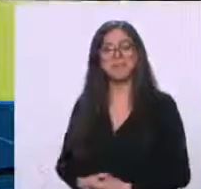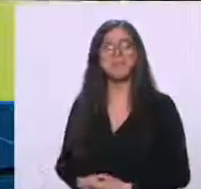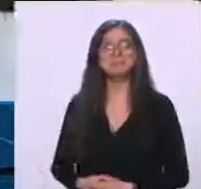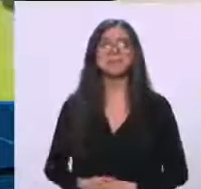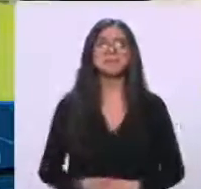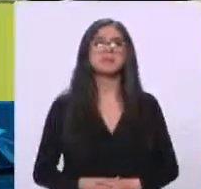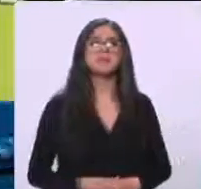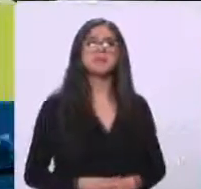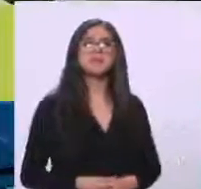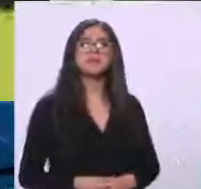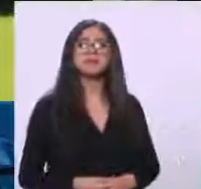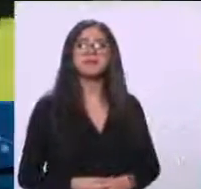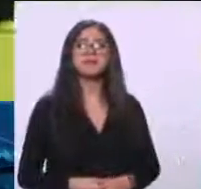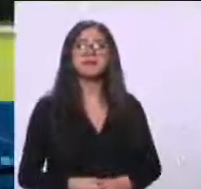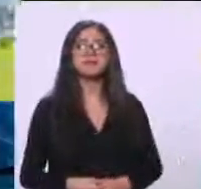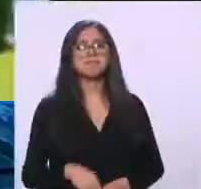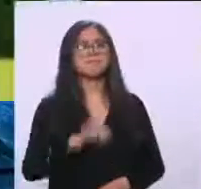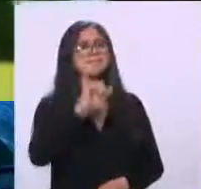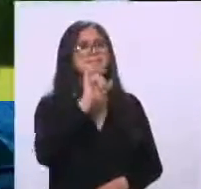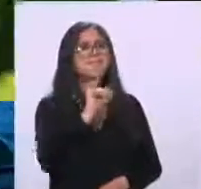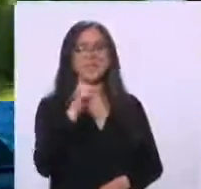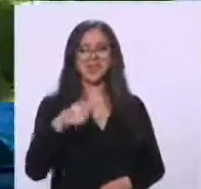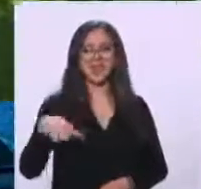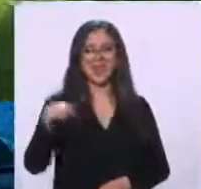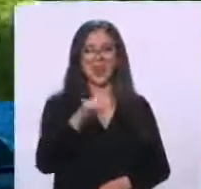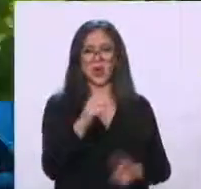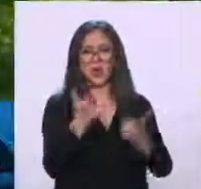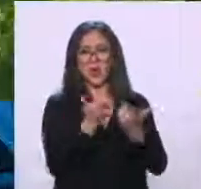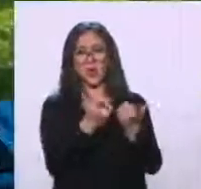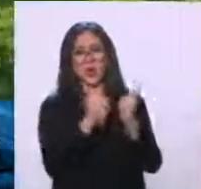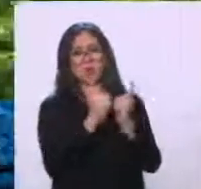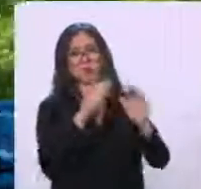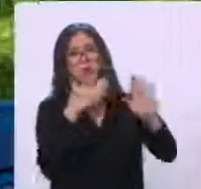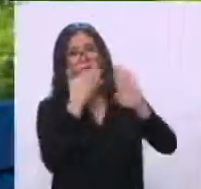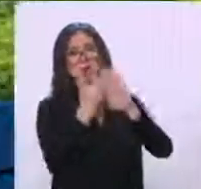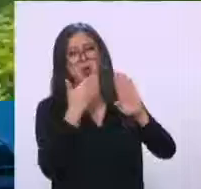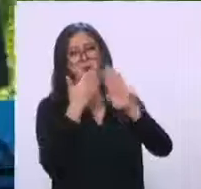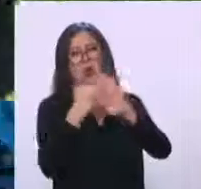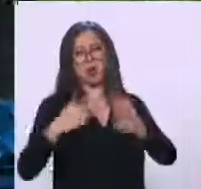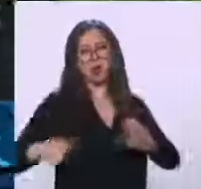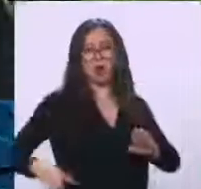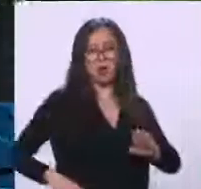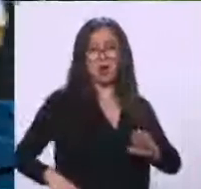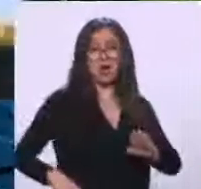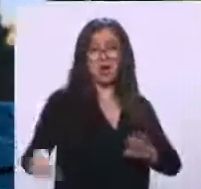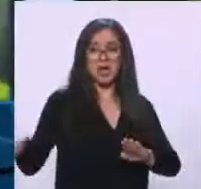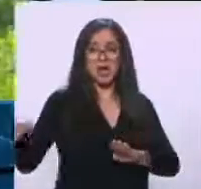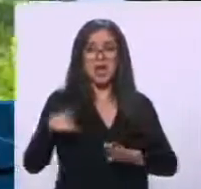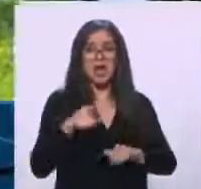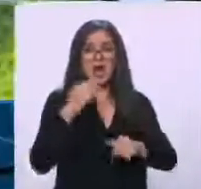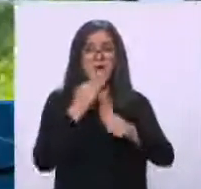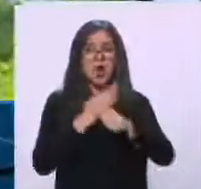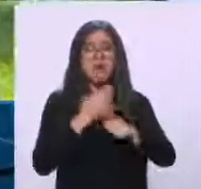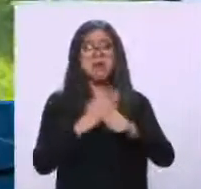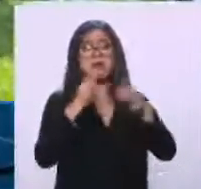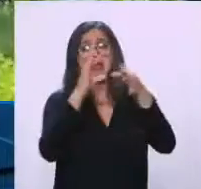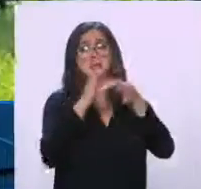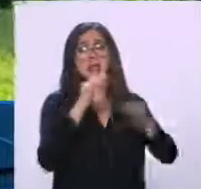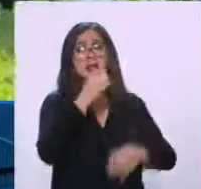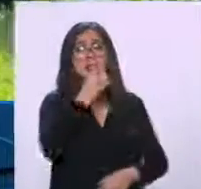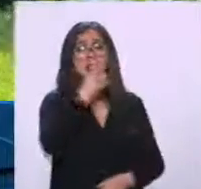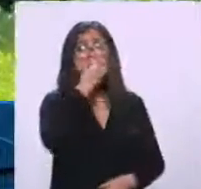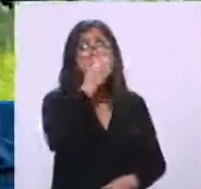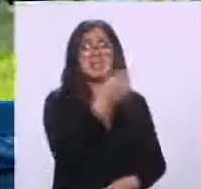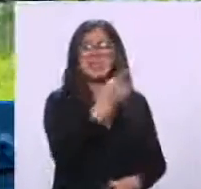hecho de que la oposición decidió tener una narrativa mediática en la que aseguraba que